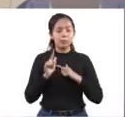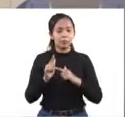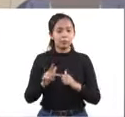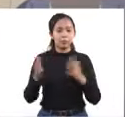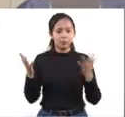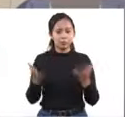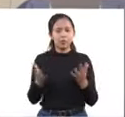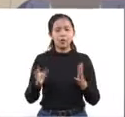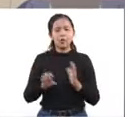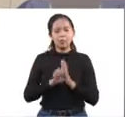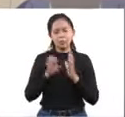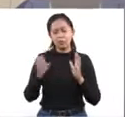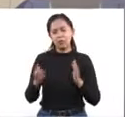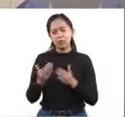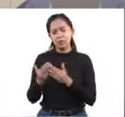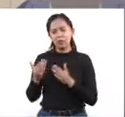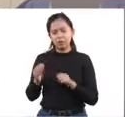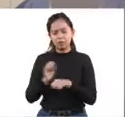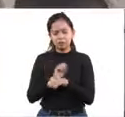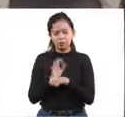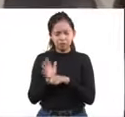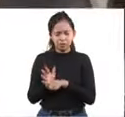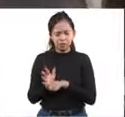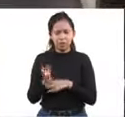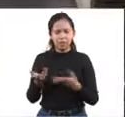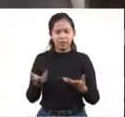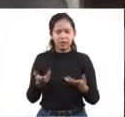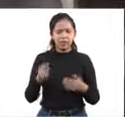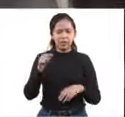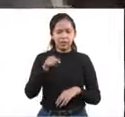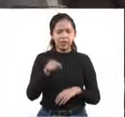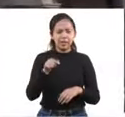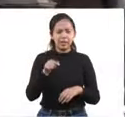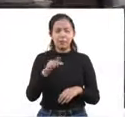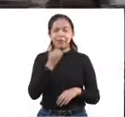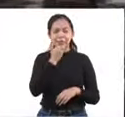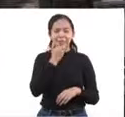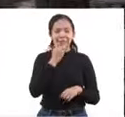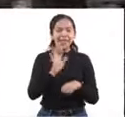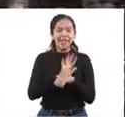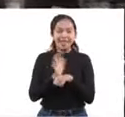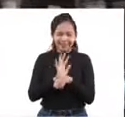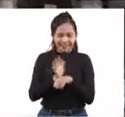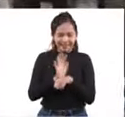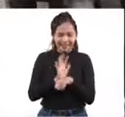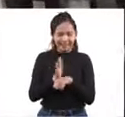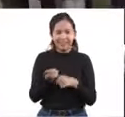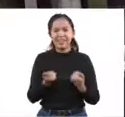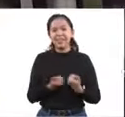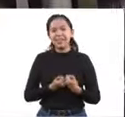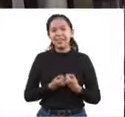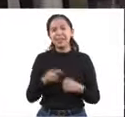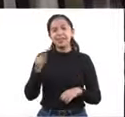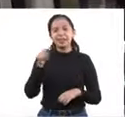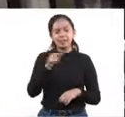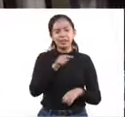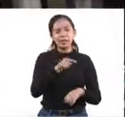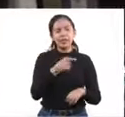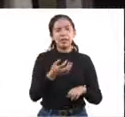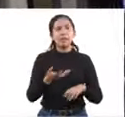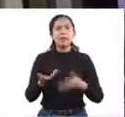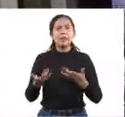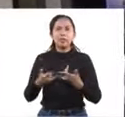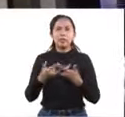ahí de Santiago Arau, no sé si la han visto, que se llama Un día sin mexicanos, en Estados Unidos, y lo que muestra